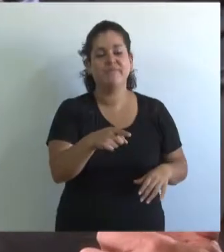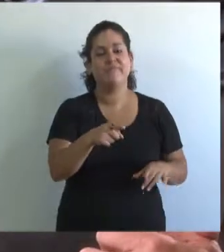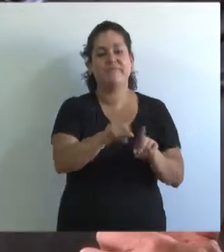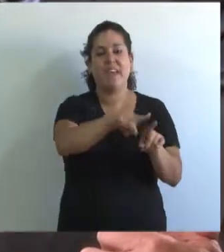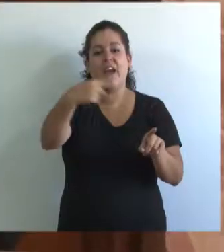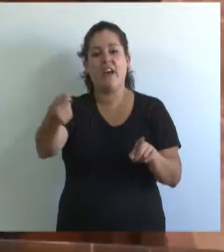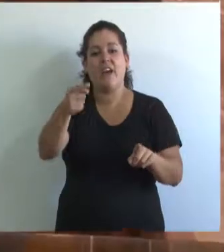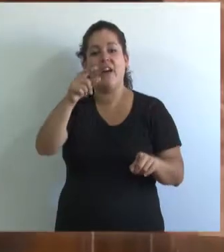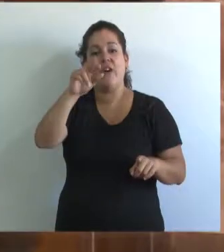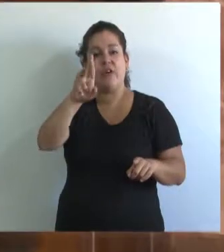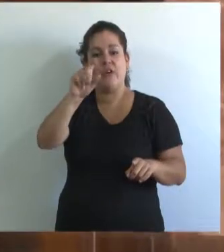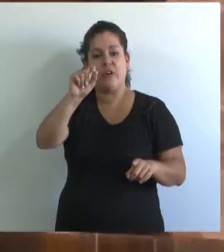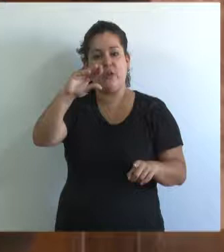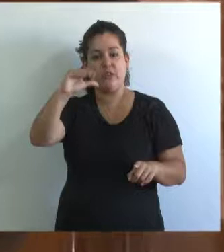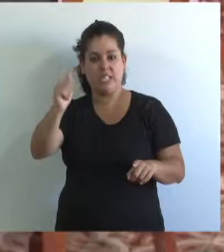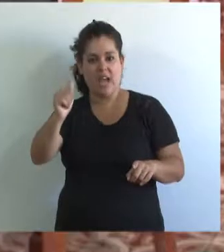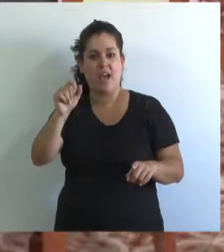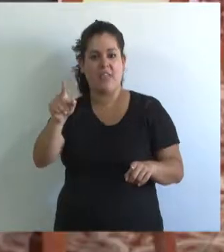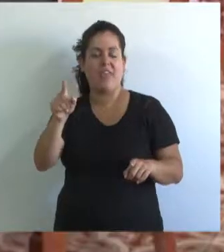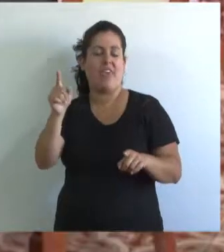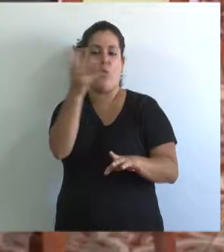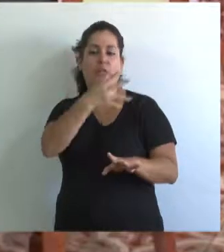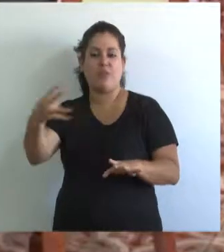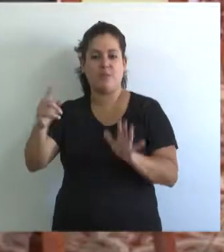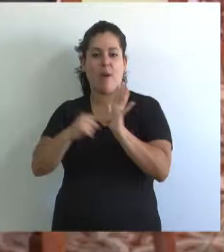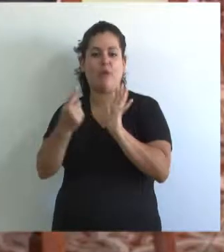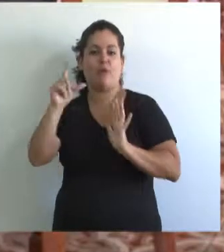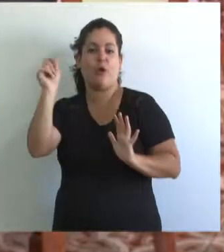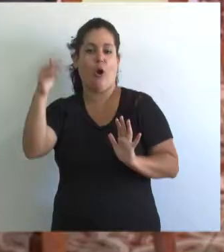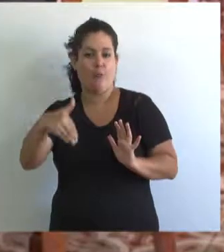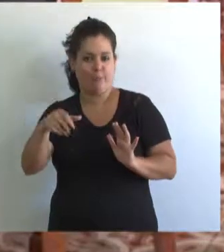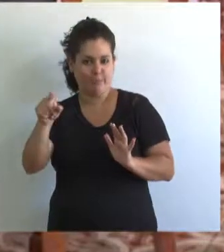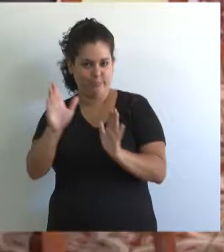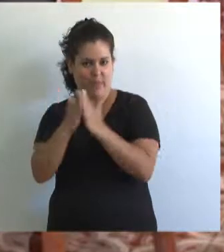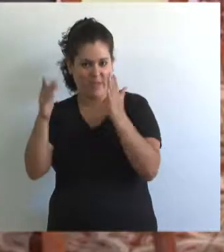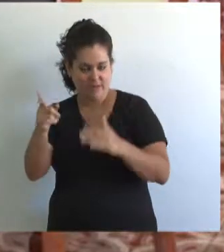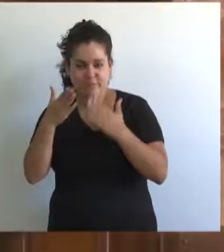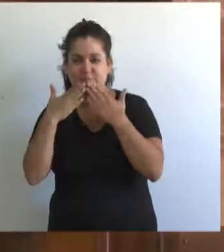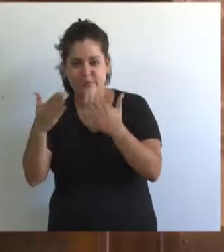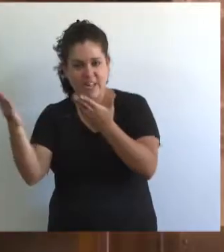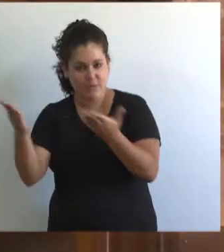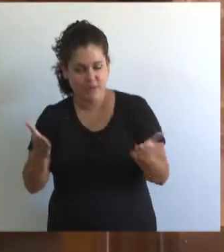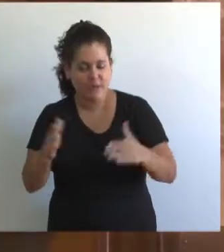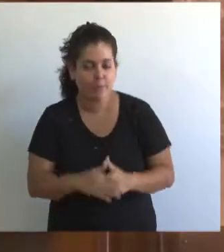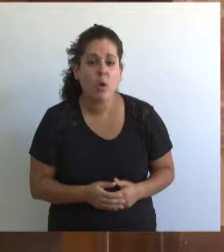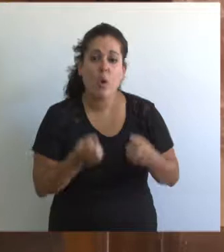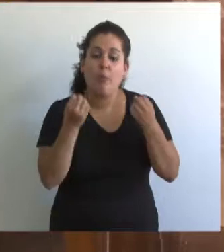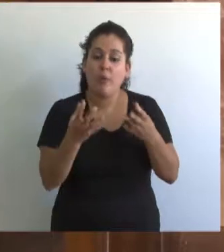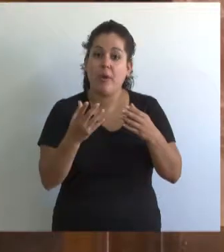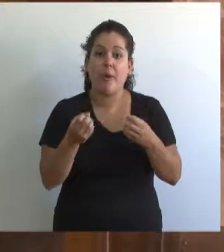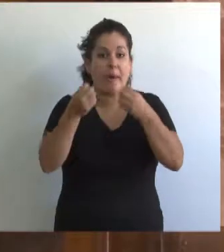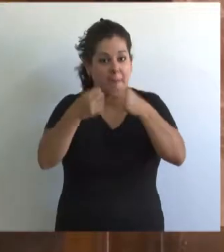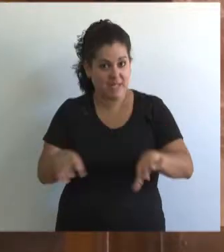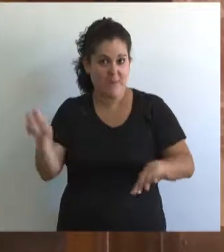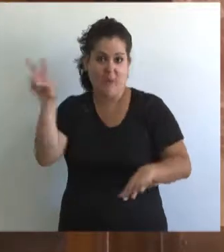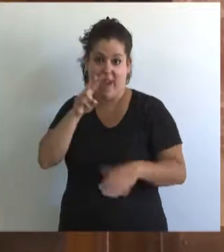así que va a ser. Y Martín Rodríguez Rocha, 4semanas.com. Muchas gracias por la invitación. No, por favor, un placer. Bueno, comenzamos con, si